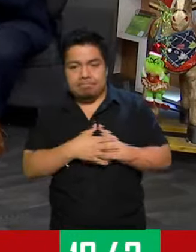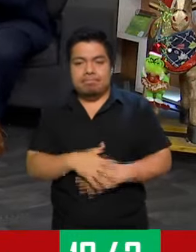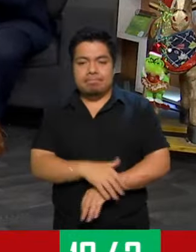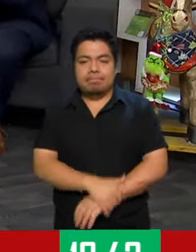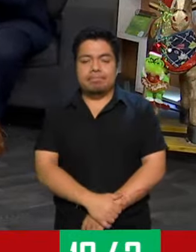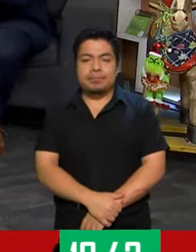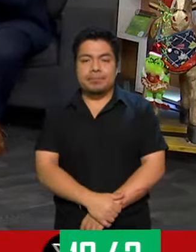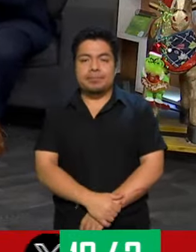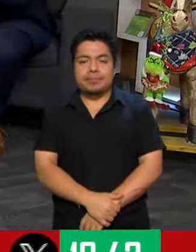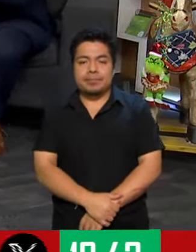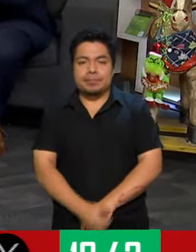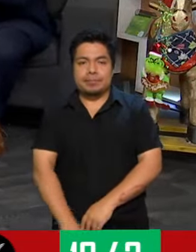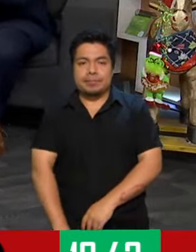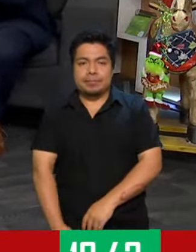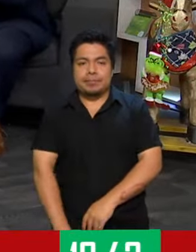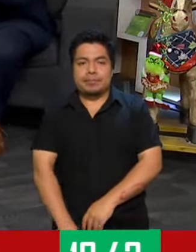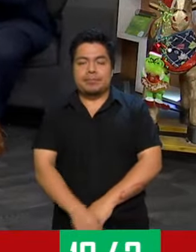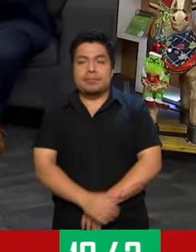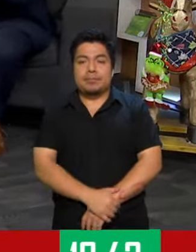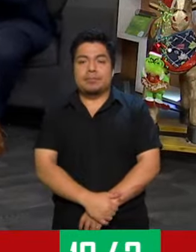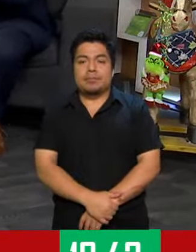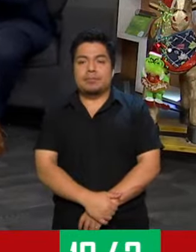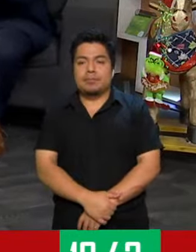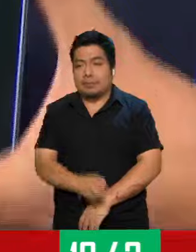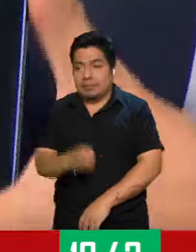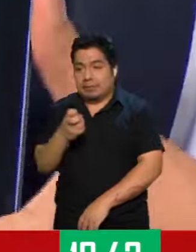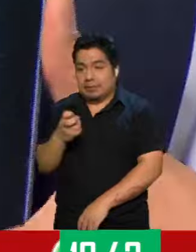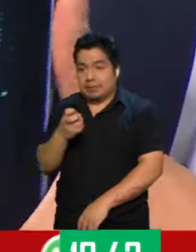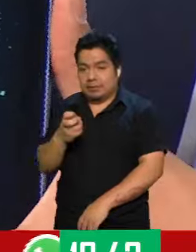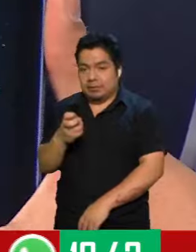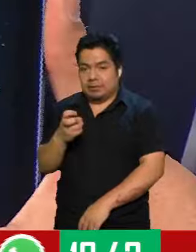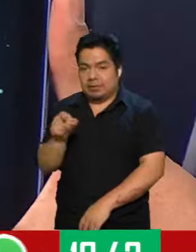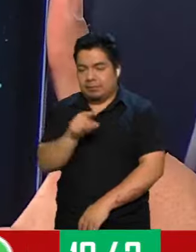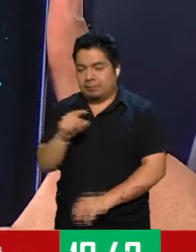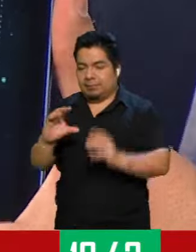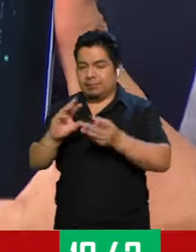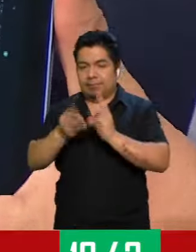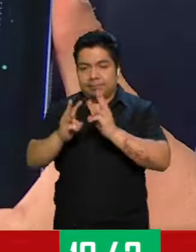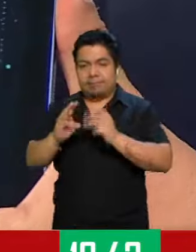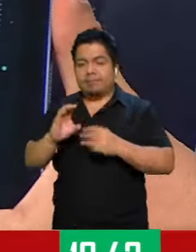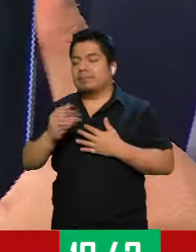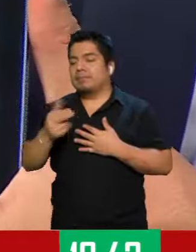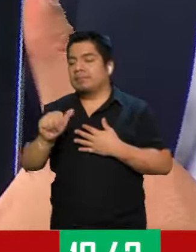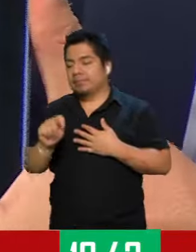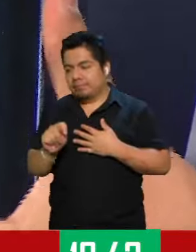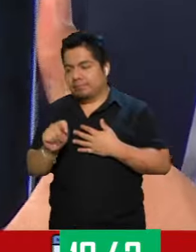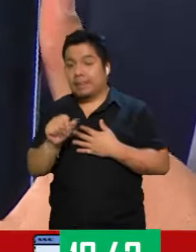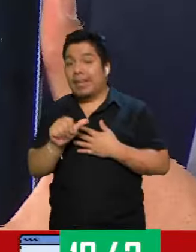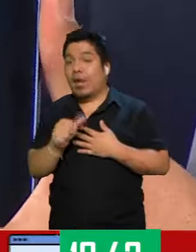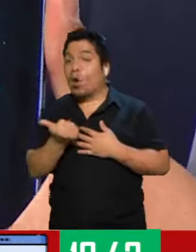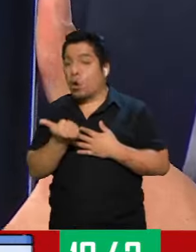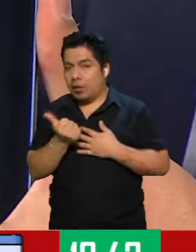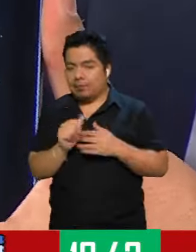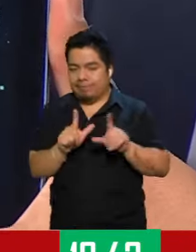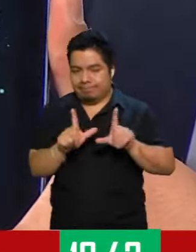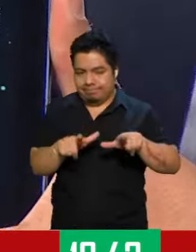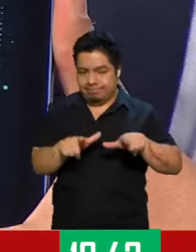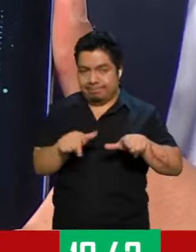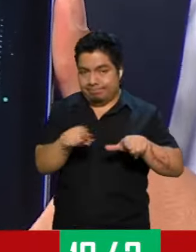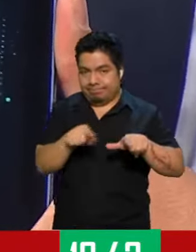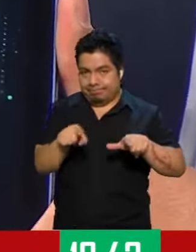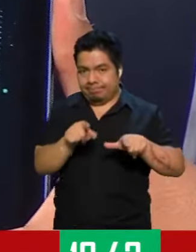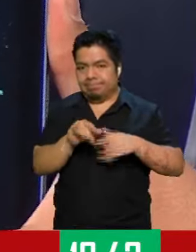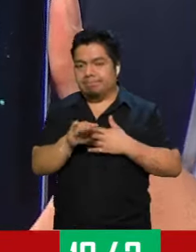puedo entrar? Este es para ti, que el chat de la transparencia. Okay. Otra opción es la vía la Plataforma Nacional